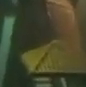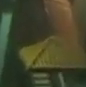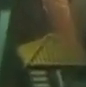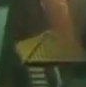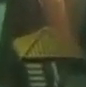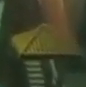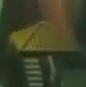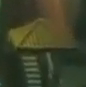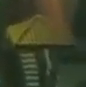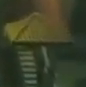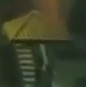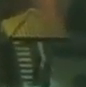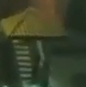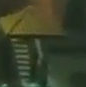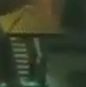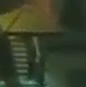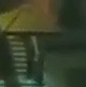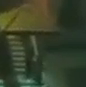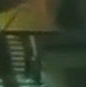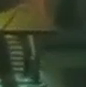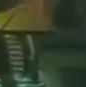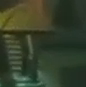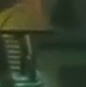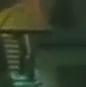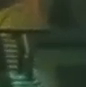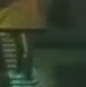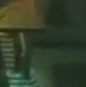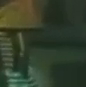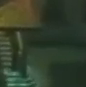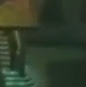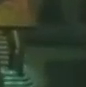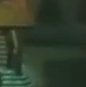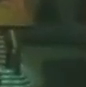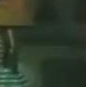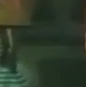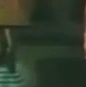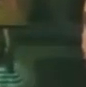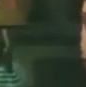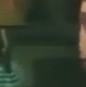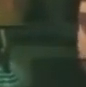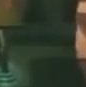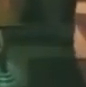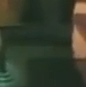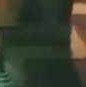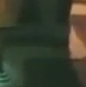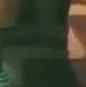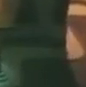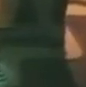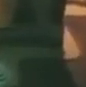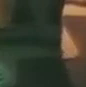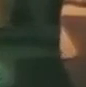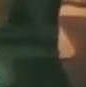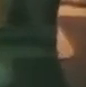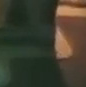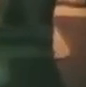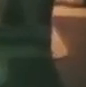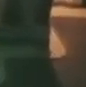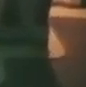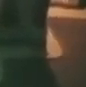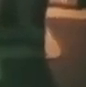comandante supremo y eterno Hugo Chávez y que ha mantenido en la actualidad el jefe de Estado venezolano y su homólogo de Turquía,